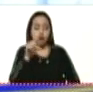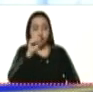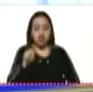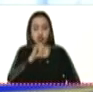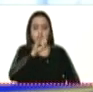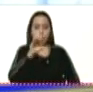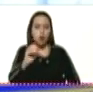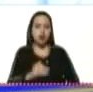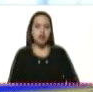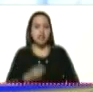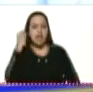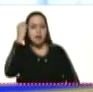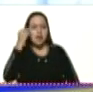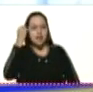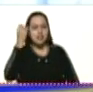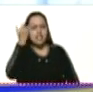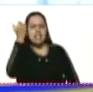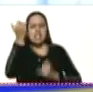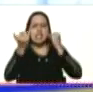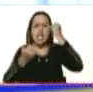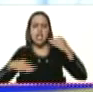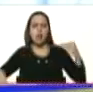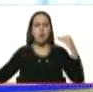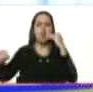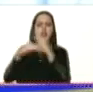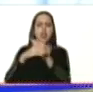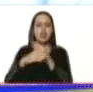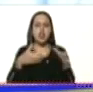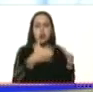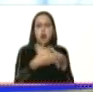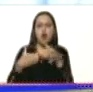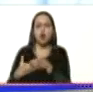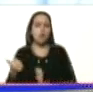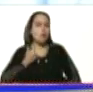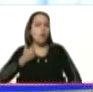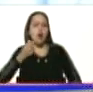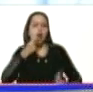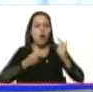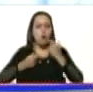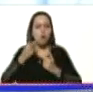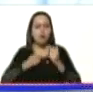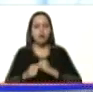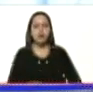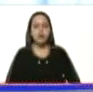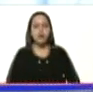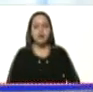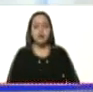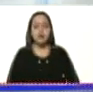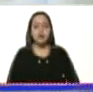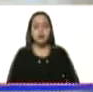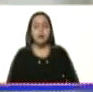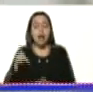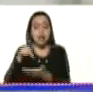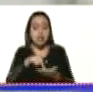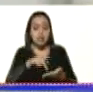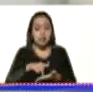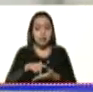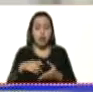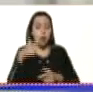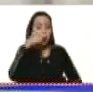el ideario de la igualdad total entre los grupos étnicos, favoreciendo la incorporación de los pueblos originarios y